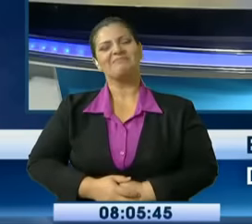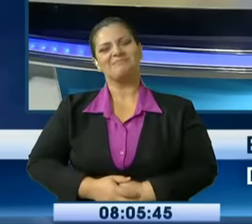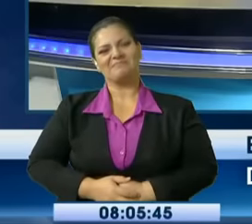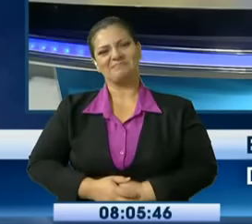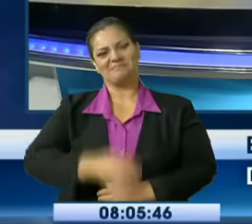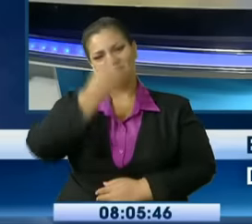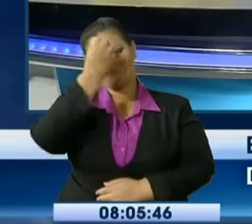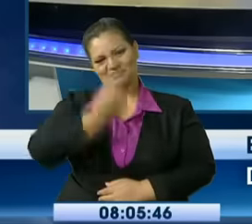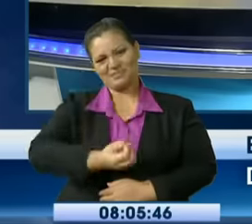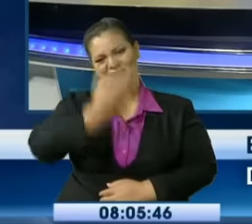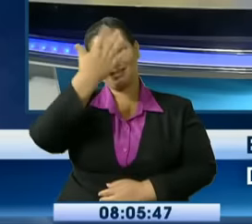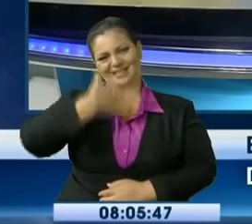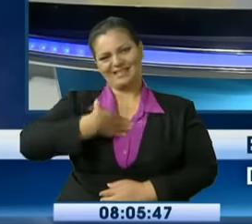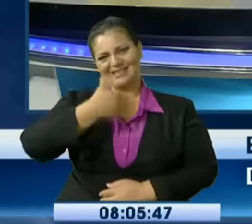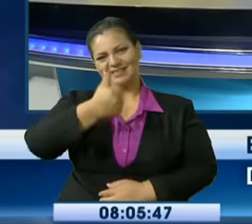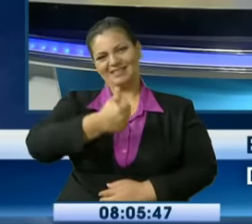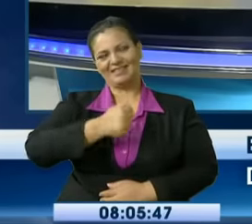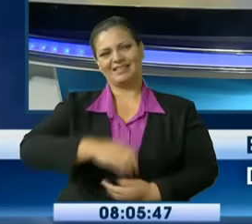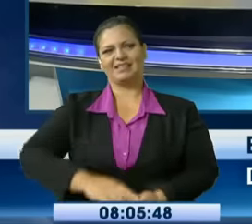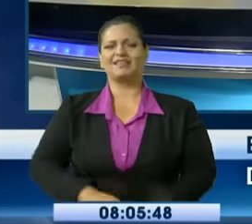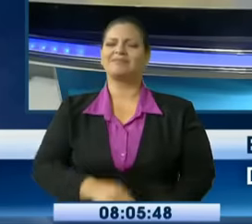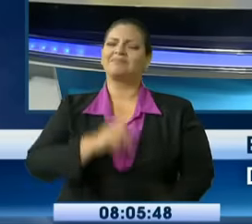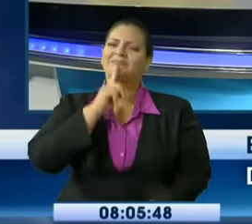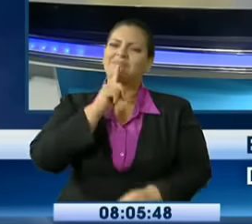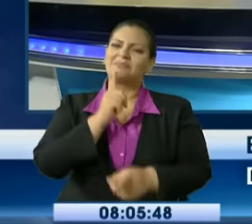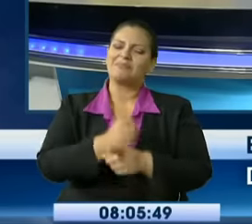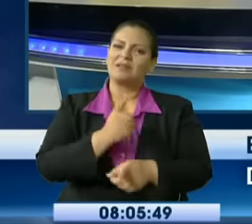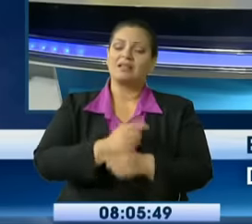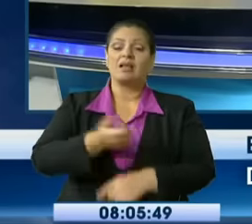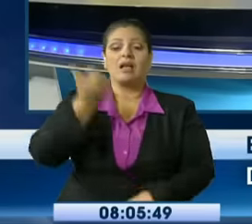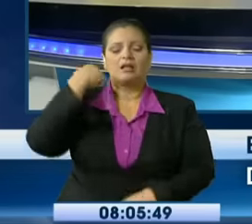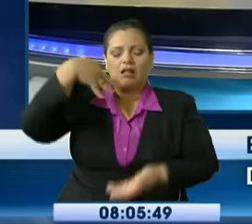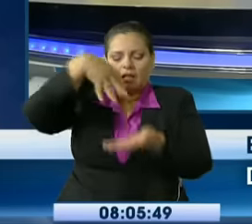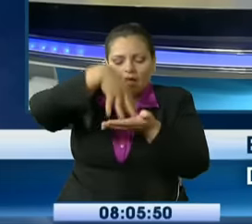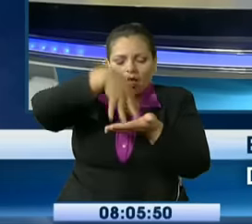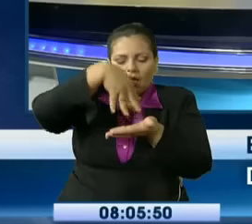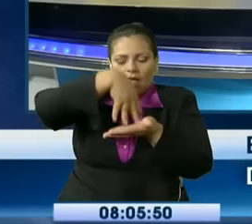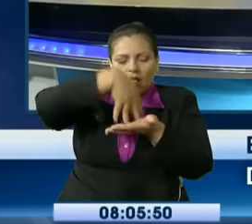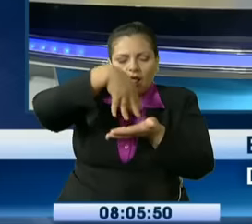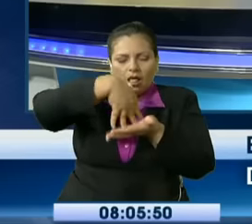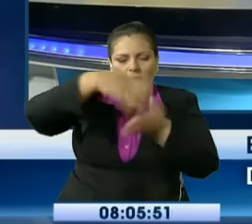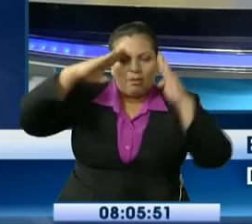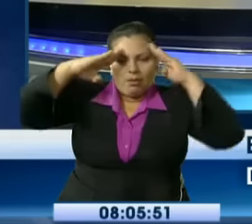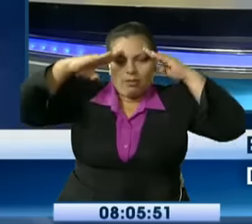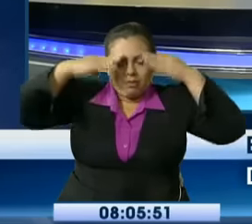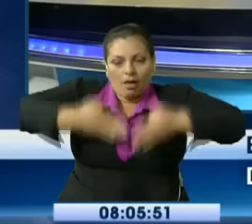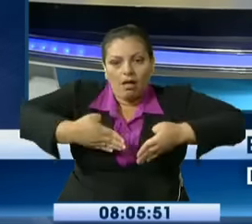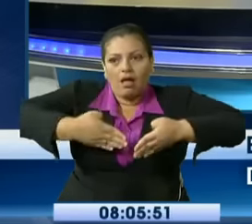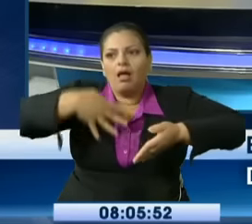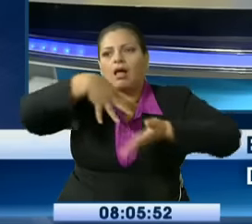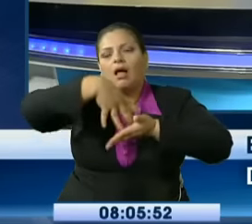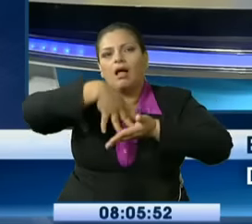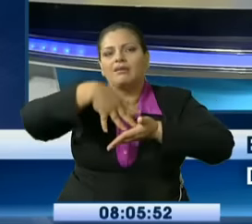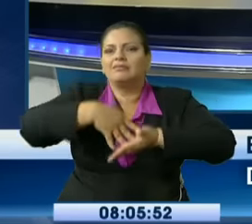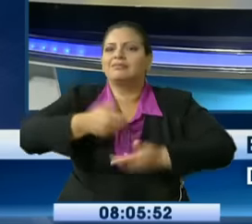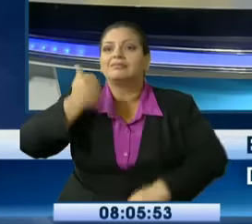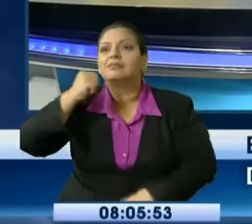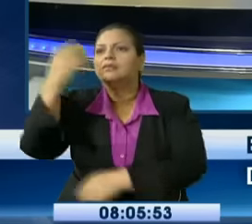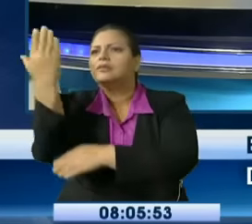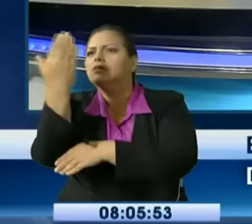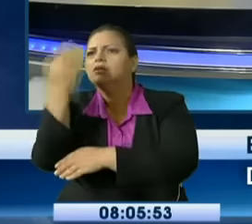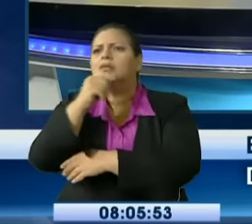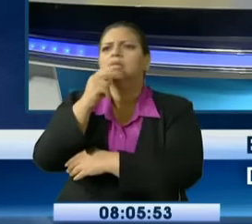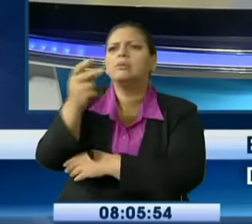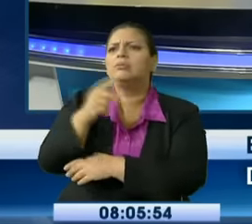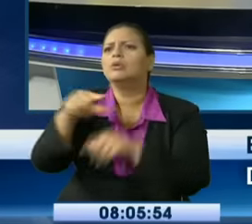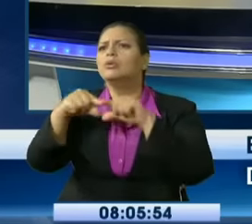¿qué tal? Amigos televidentes, sí, ayer no pude ver, estoy estudiando, entonces por eso me tiene sumamente absorbido. Pero bueno, obviamente mi corazón está con el